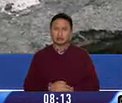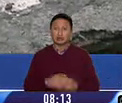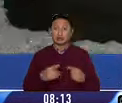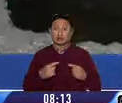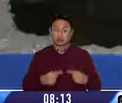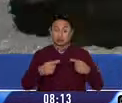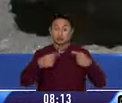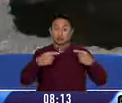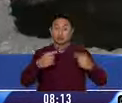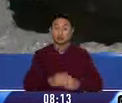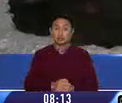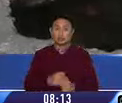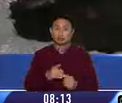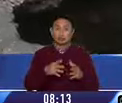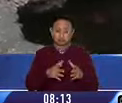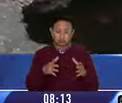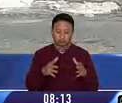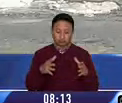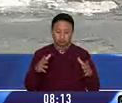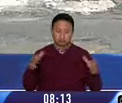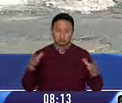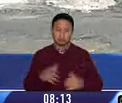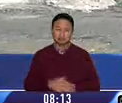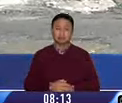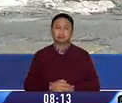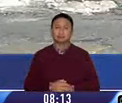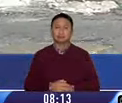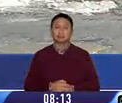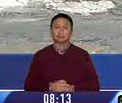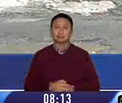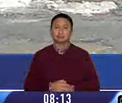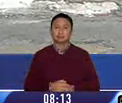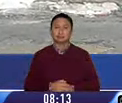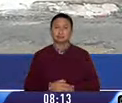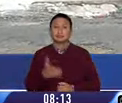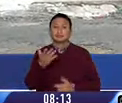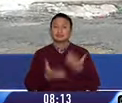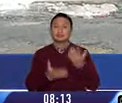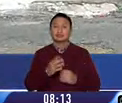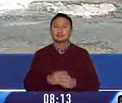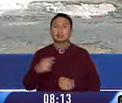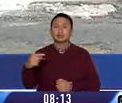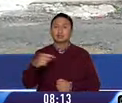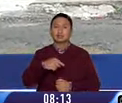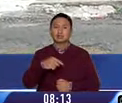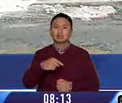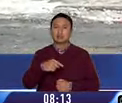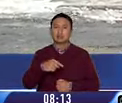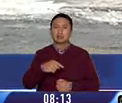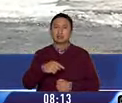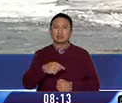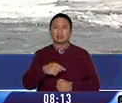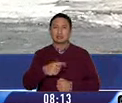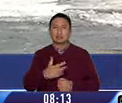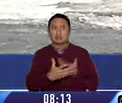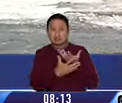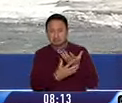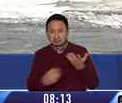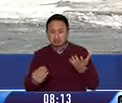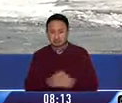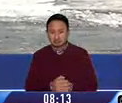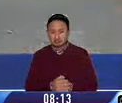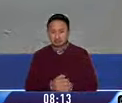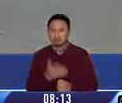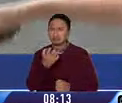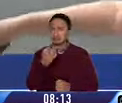que pasa crece aún más. Seguramente se rompió la alcantarilla por ahí debajo que le está absorbiendo. Más o menos ya va por unos 15, 20